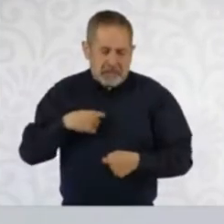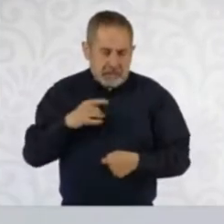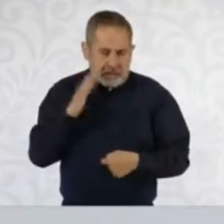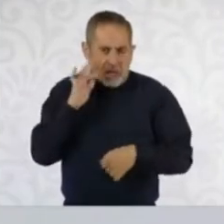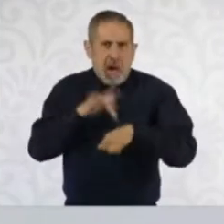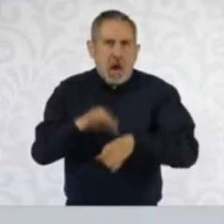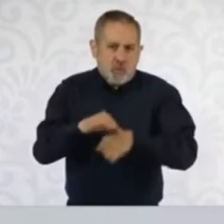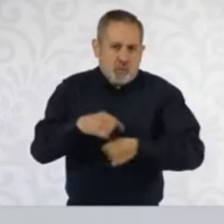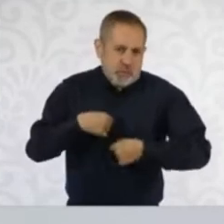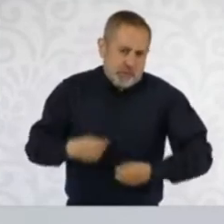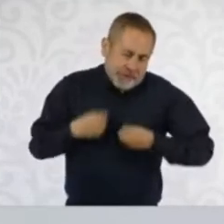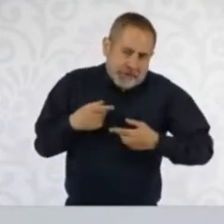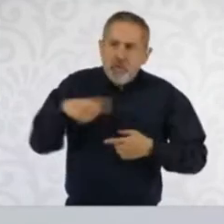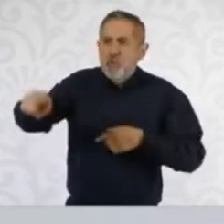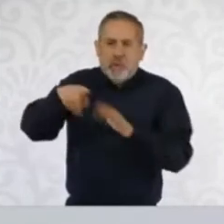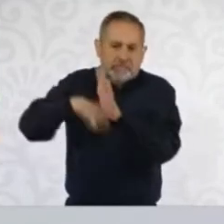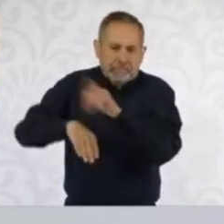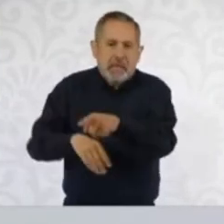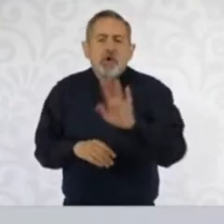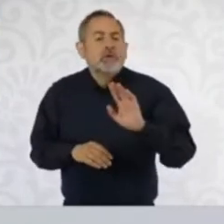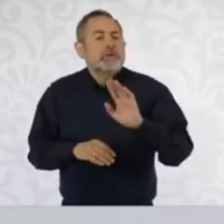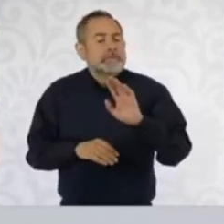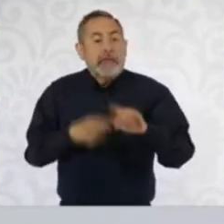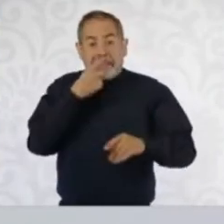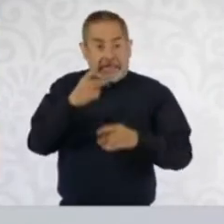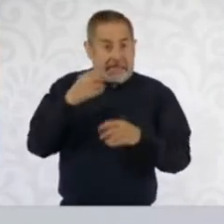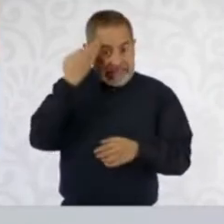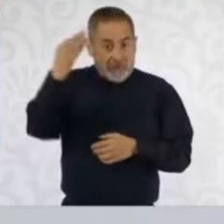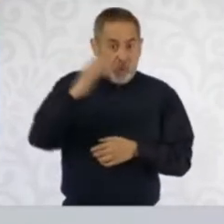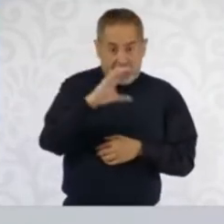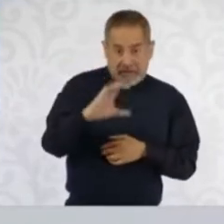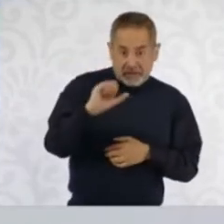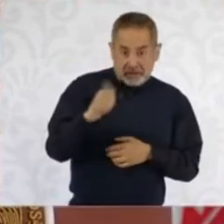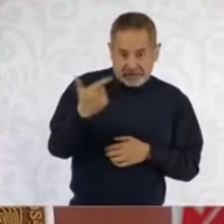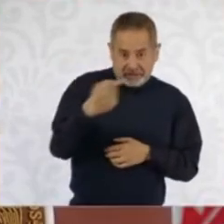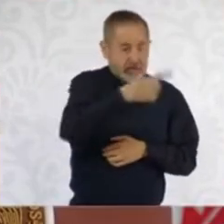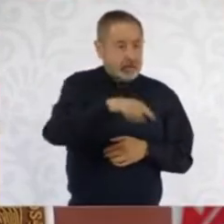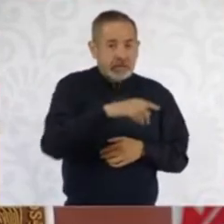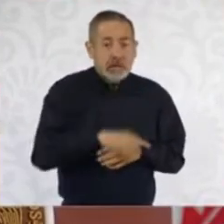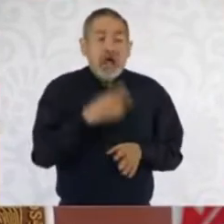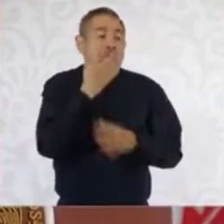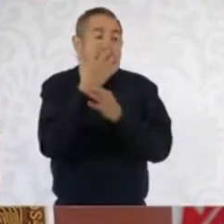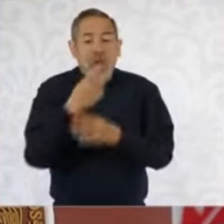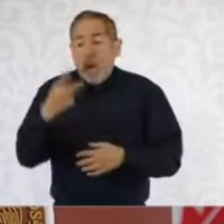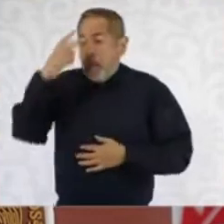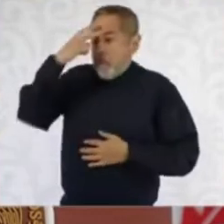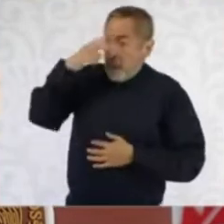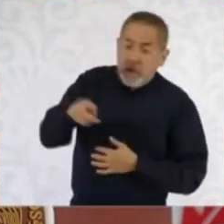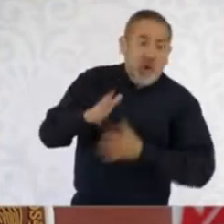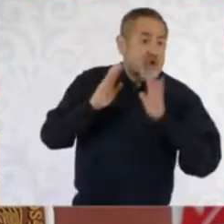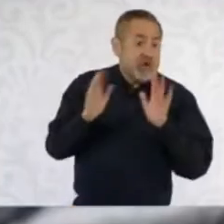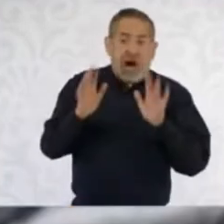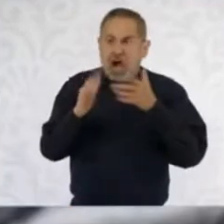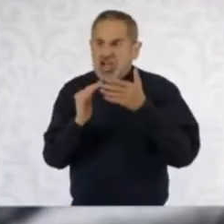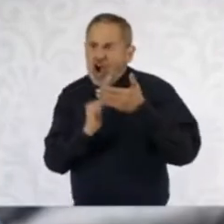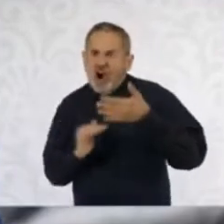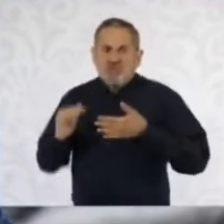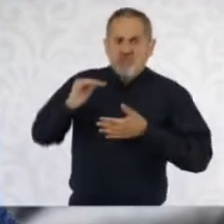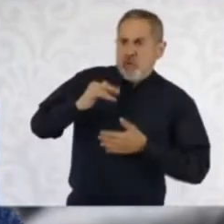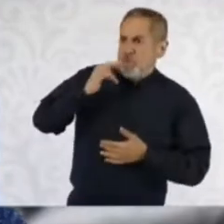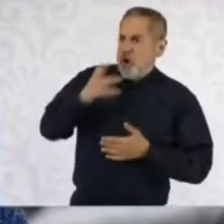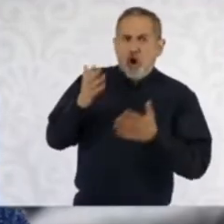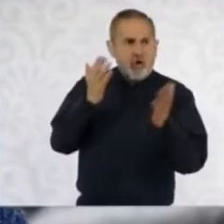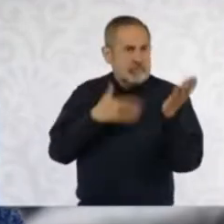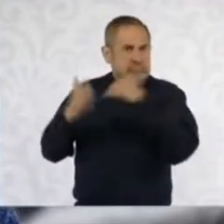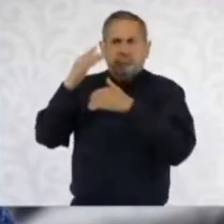Se decía, México está entrando a los países de